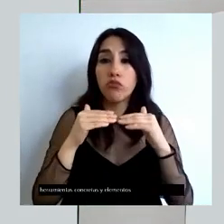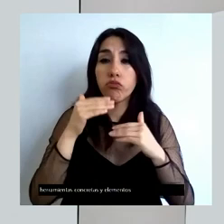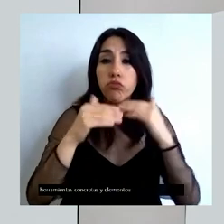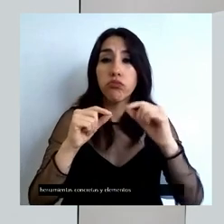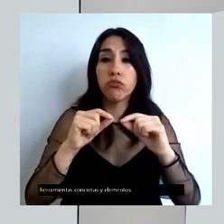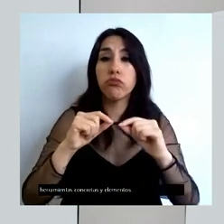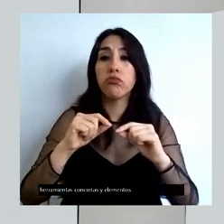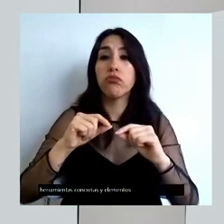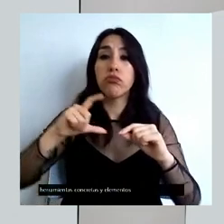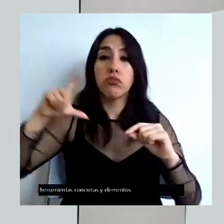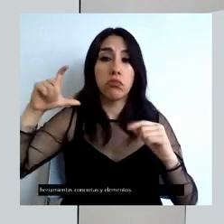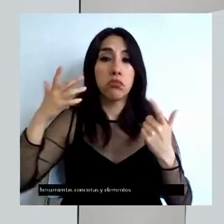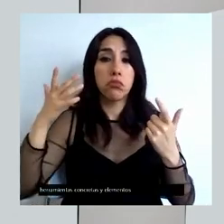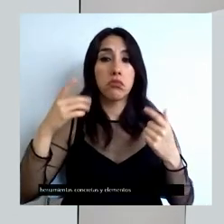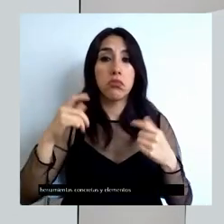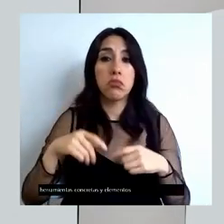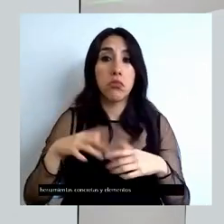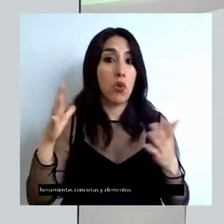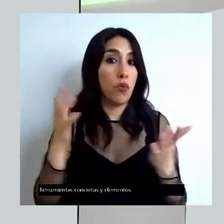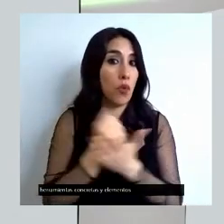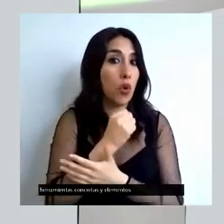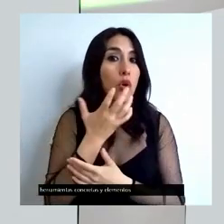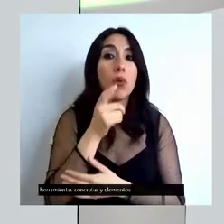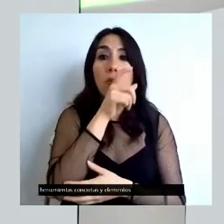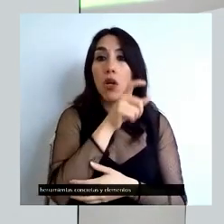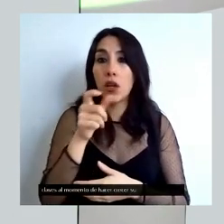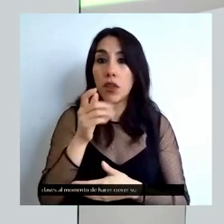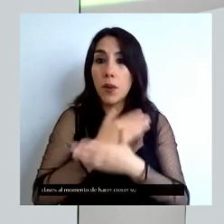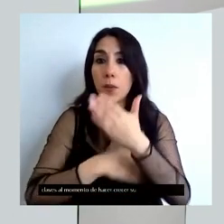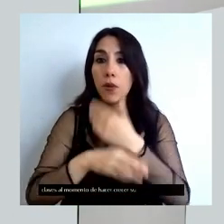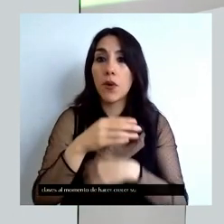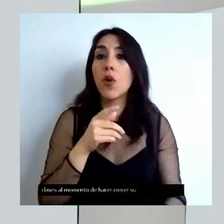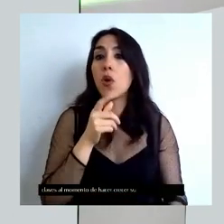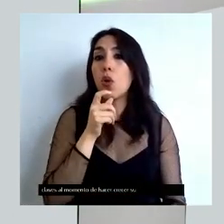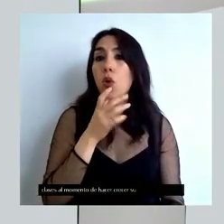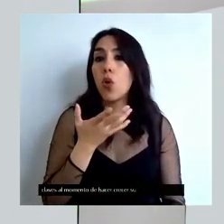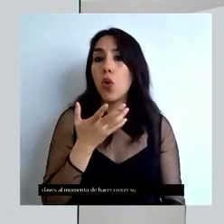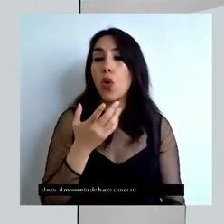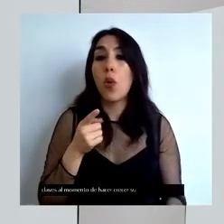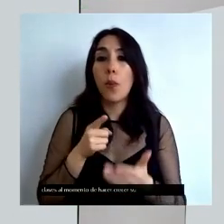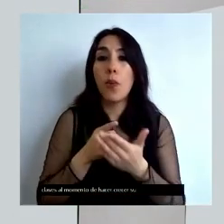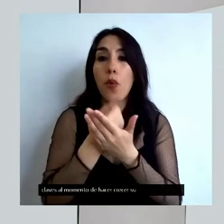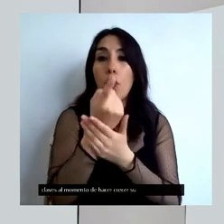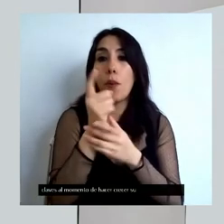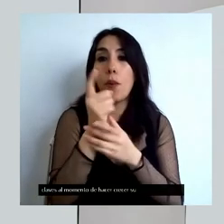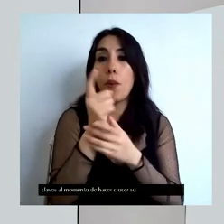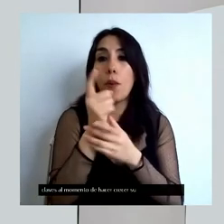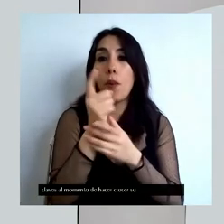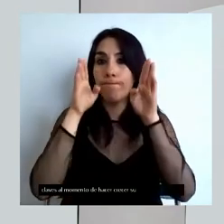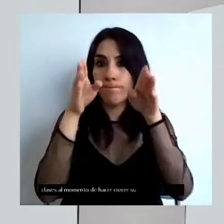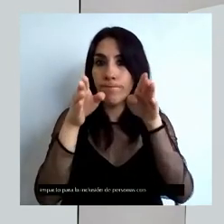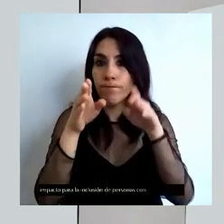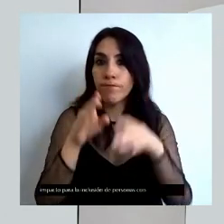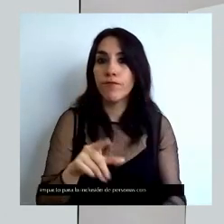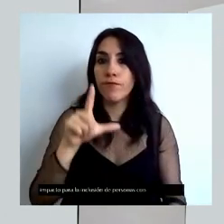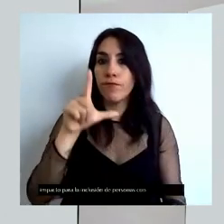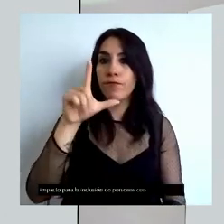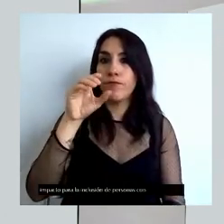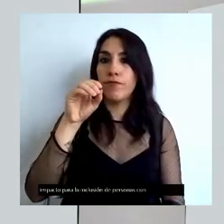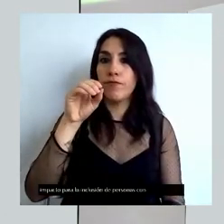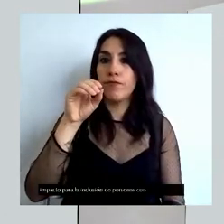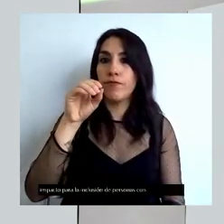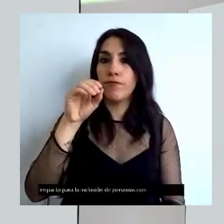discapacidad. Tendrán la oportunidad de escuchar a Loic Van Kutsem, director del programa